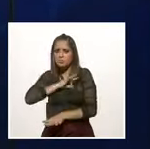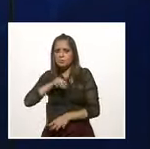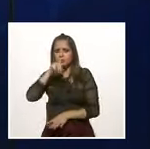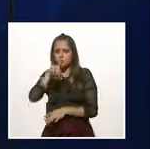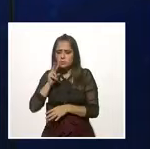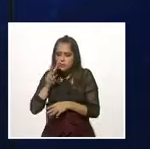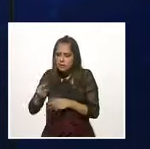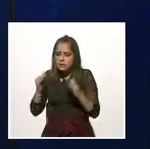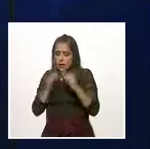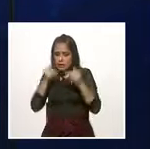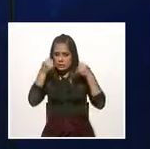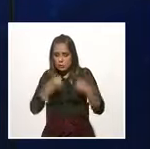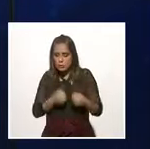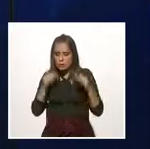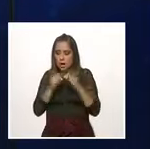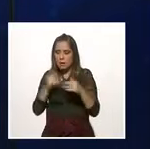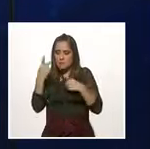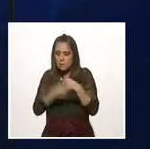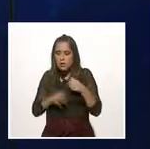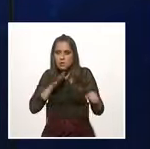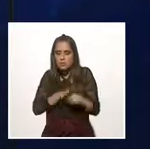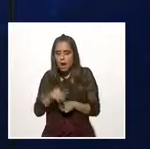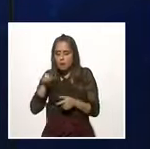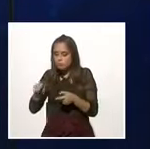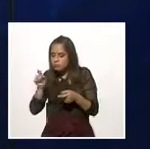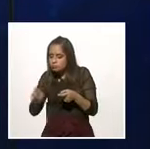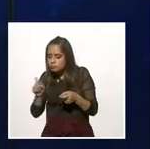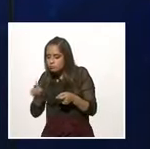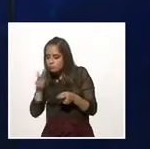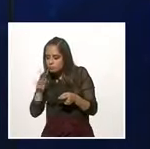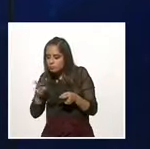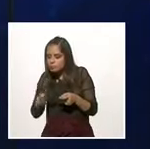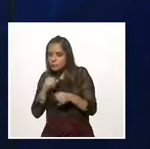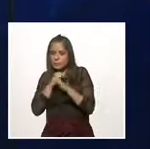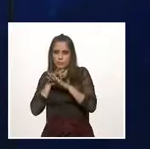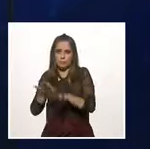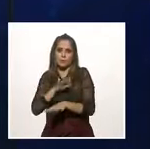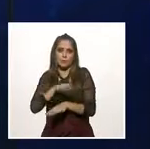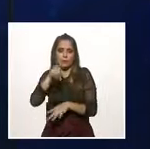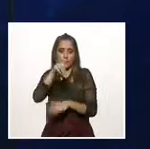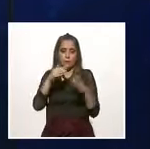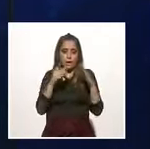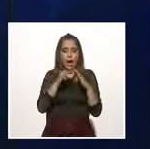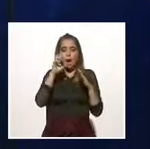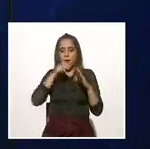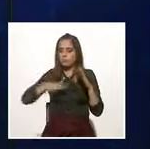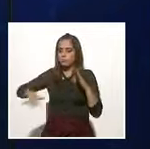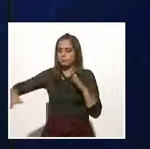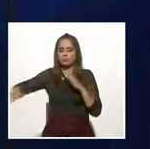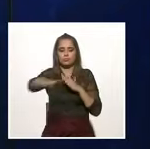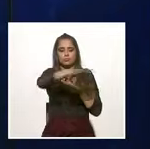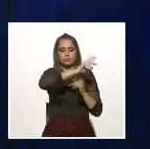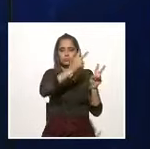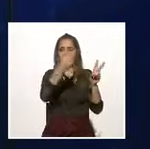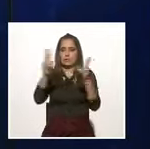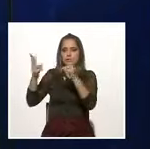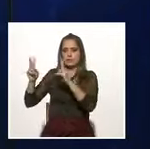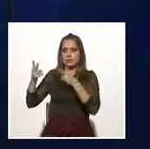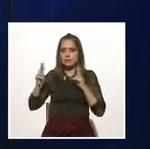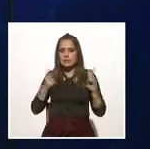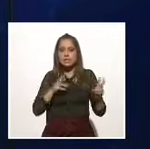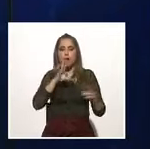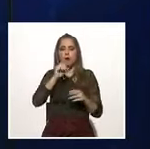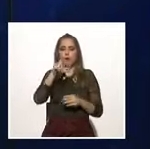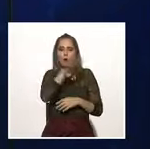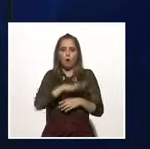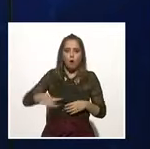muchas variables que dan información precisa de qué hay tanto en tu predio como alrededor, inclusive a nivel de manzana, a nivel de